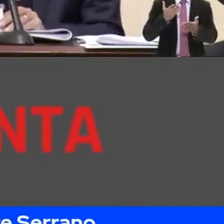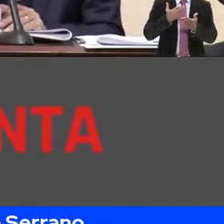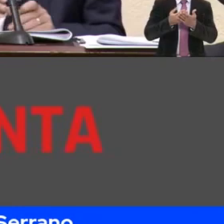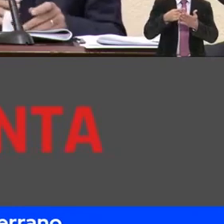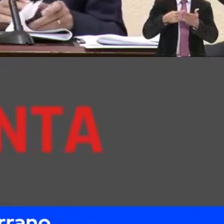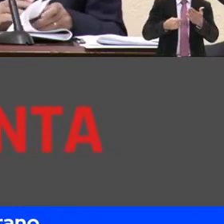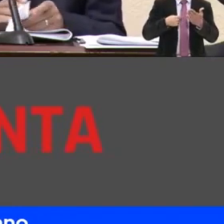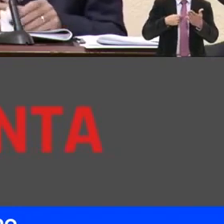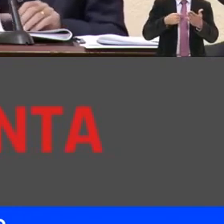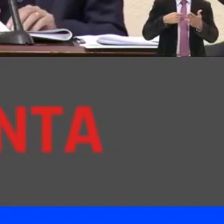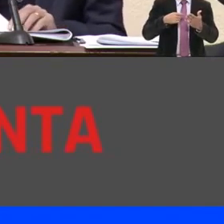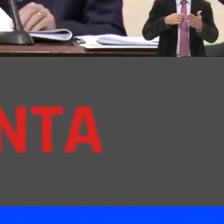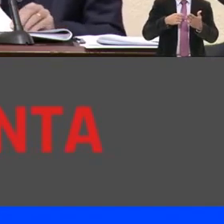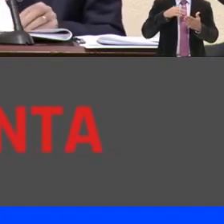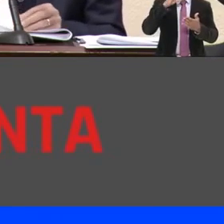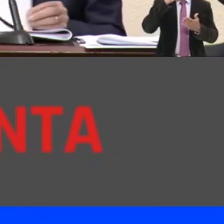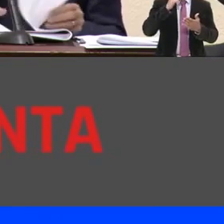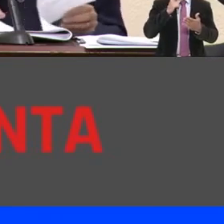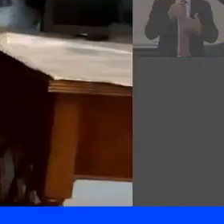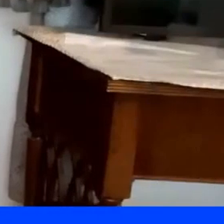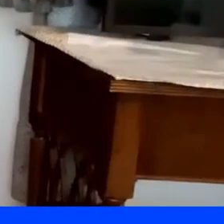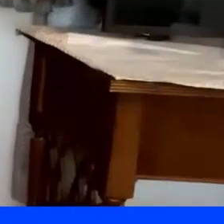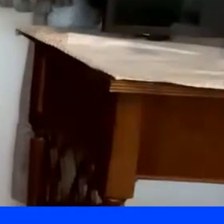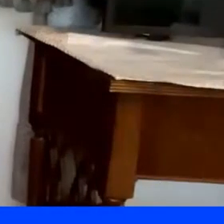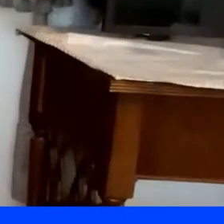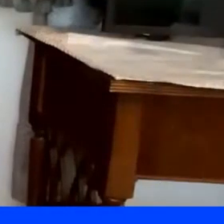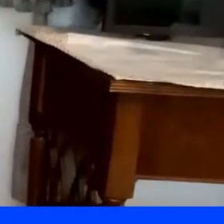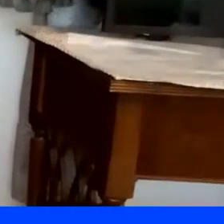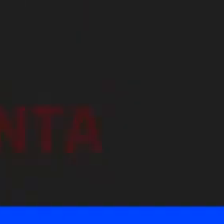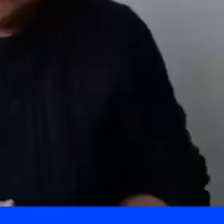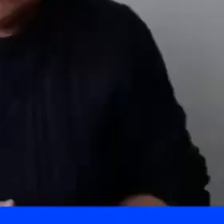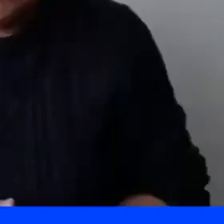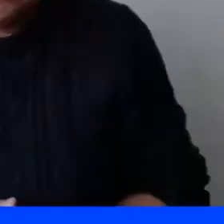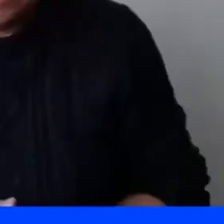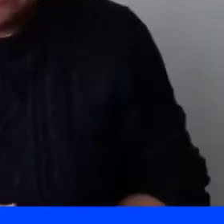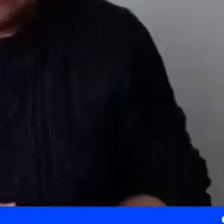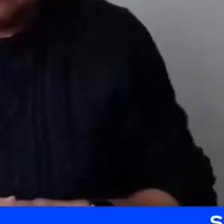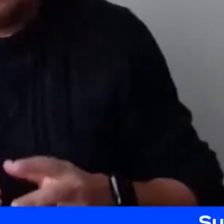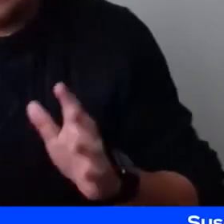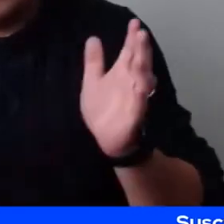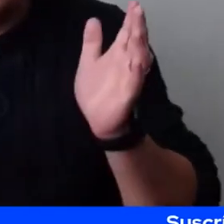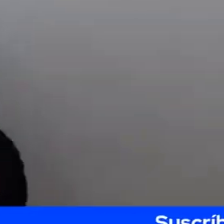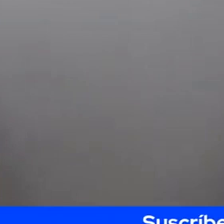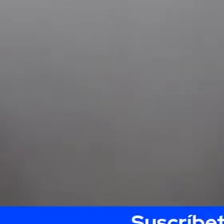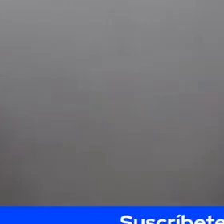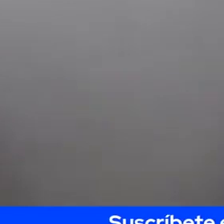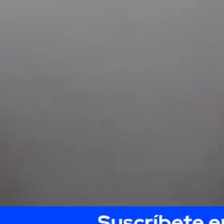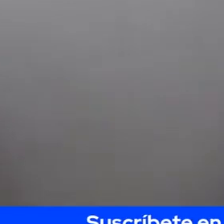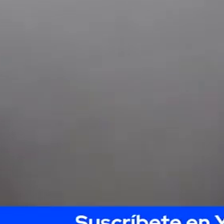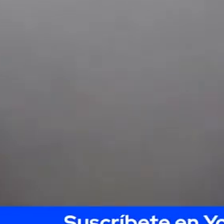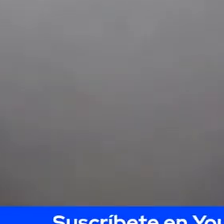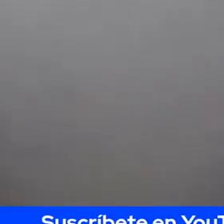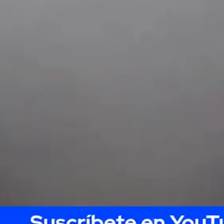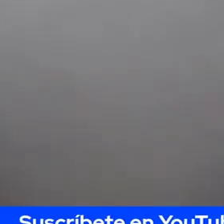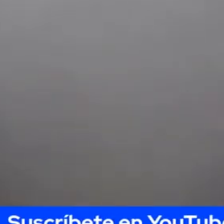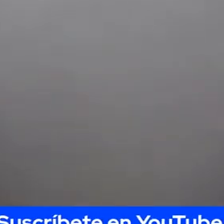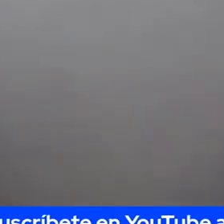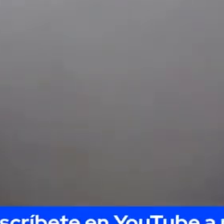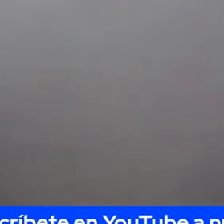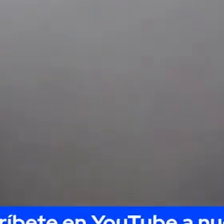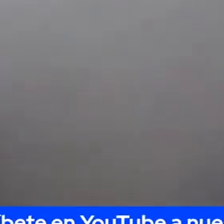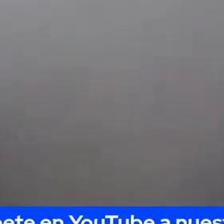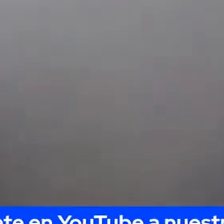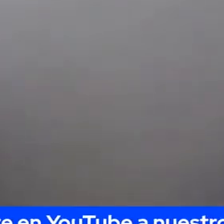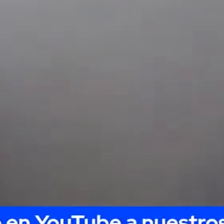nivel lamentable y lo que le sigue, Toño. Tenemos a un par de personajes que